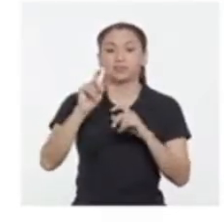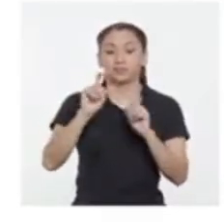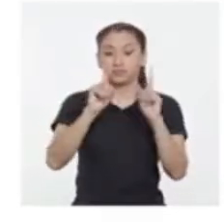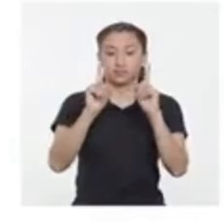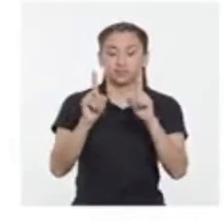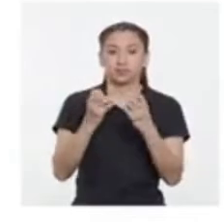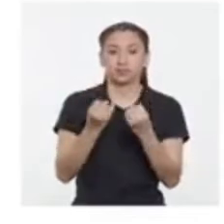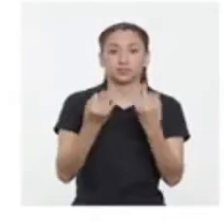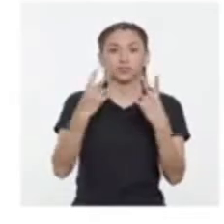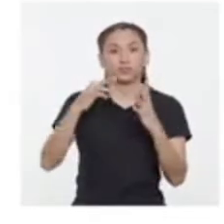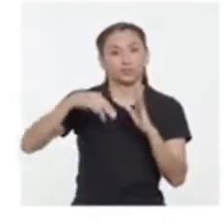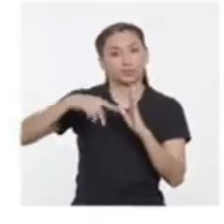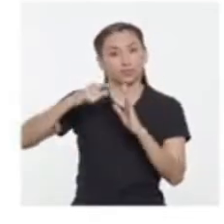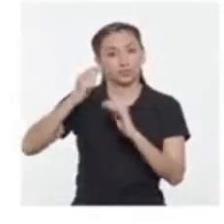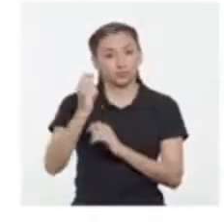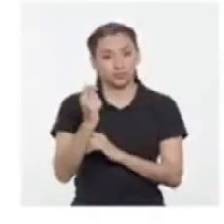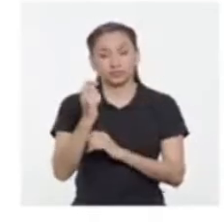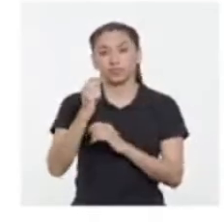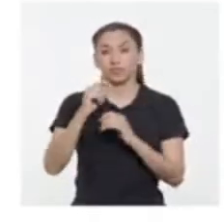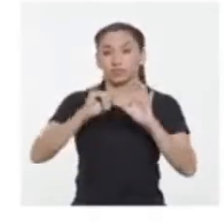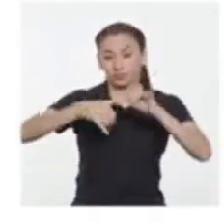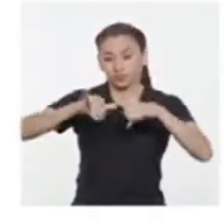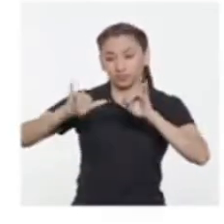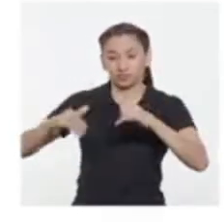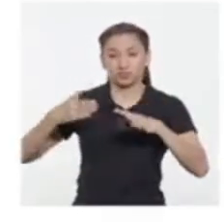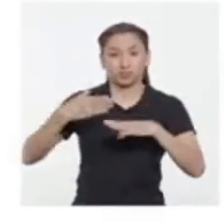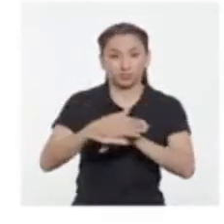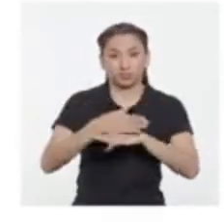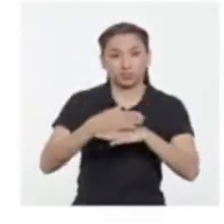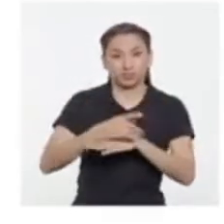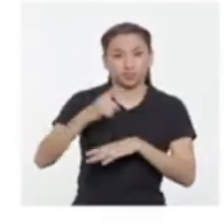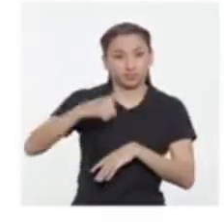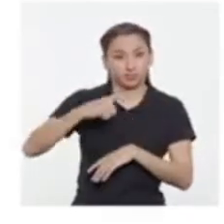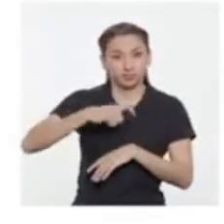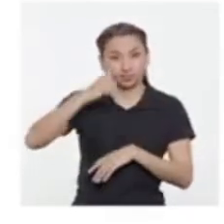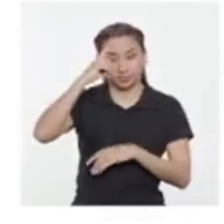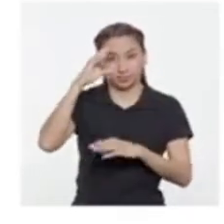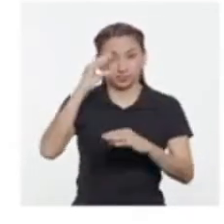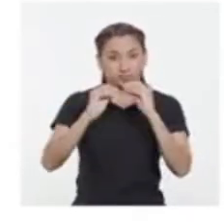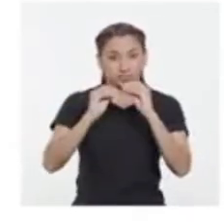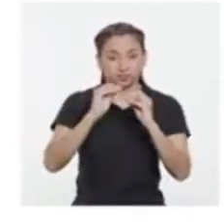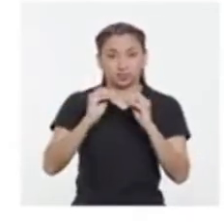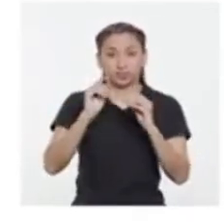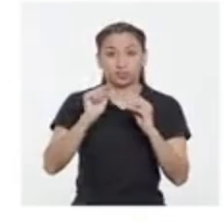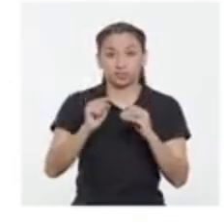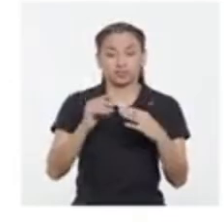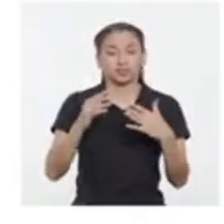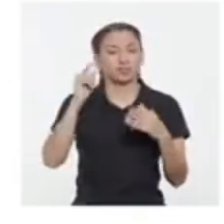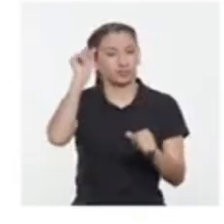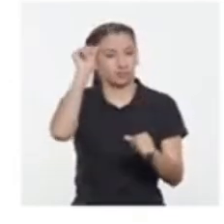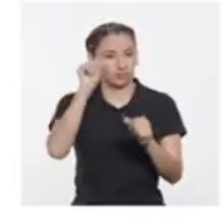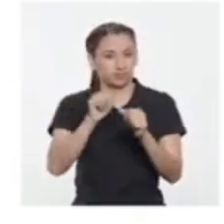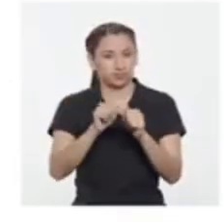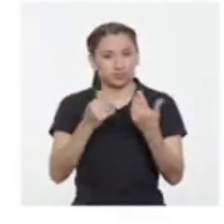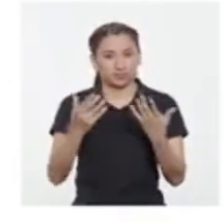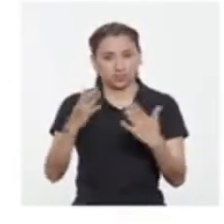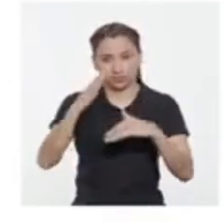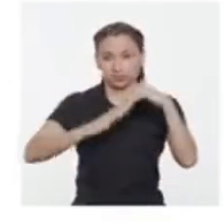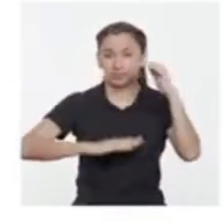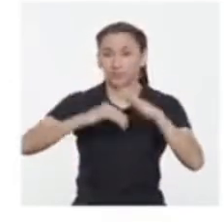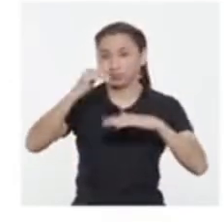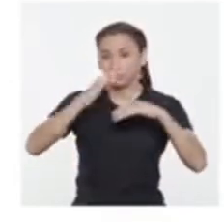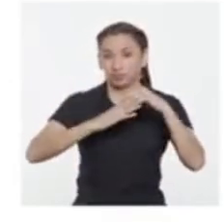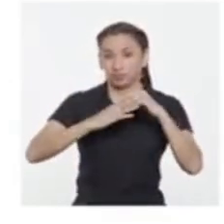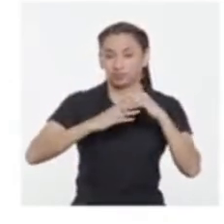a la pregunta, ¿cuántos metros lineales de madera se necesita para hacer la estructura? Recordaremos que para